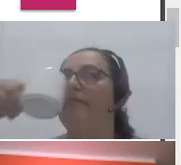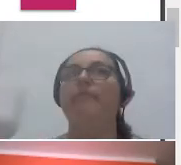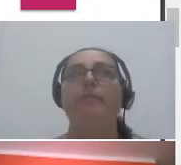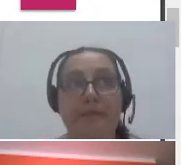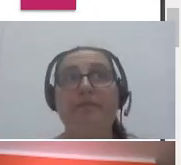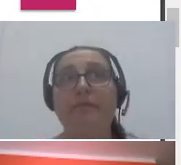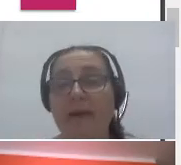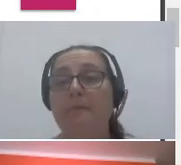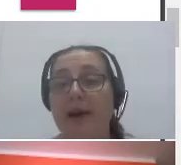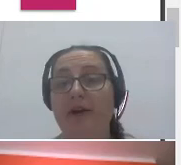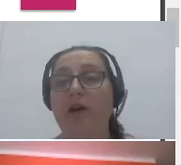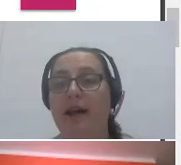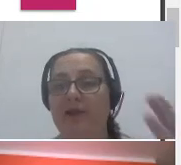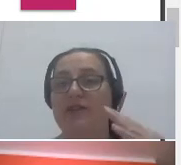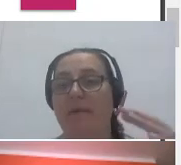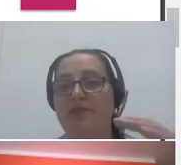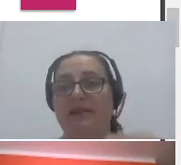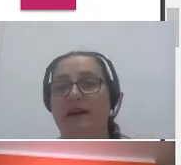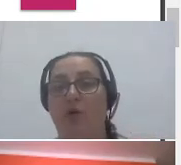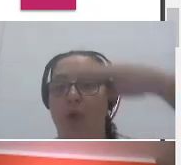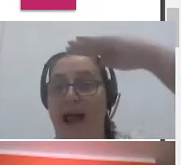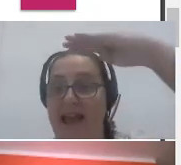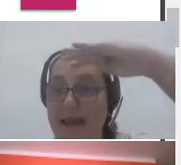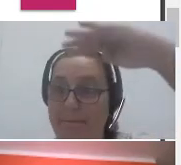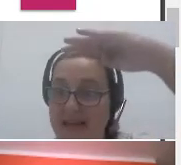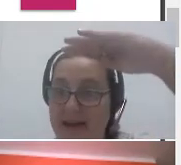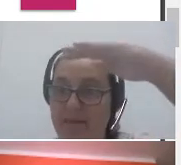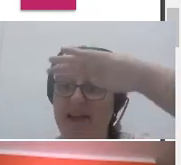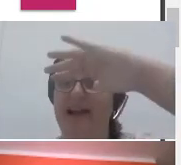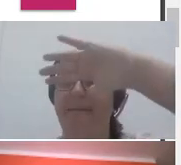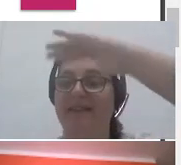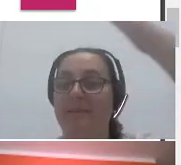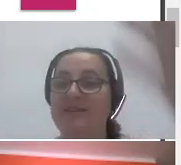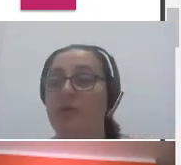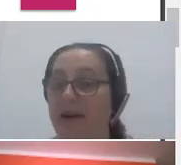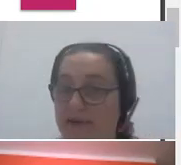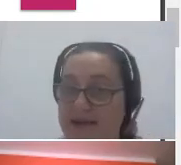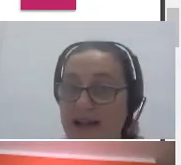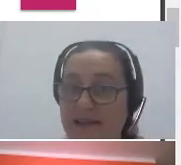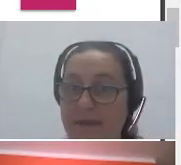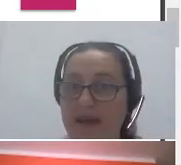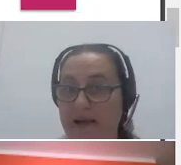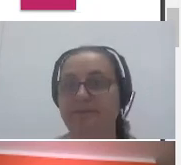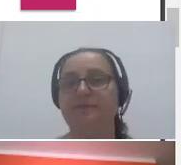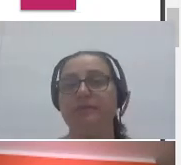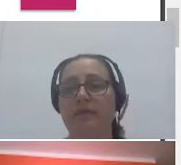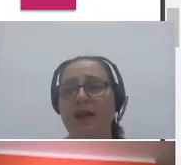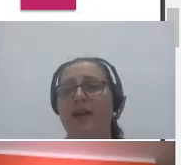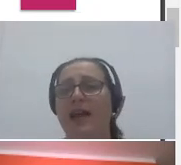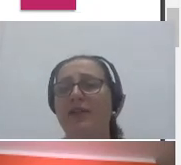Sí. Bueno, entonces vamos a tener una epidermis, que es la parte más superficial de la